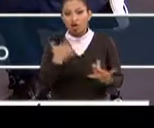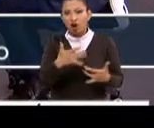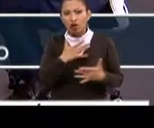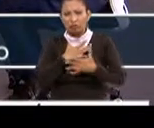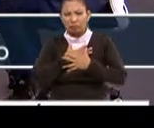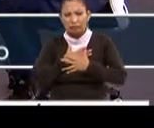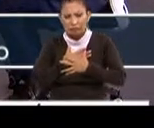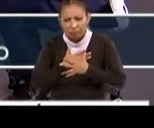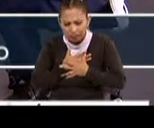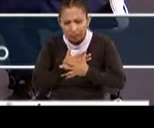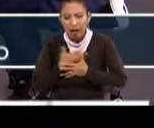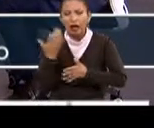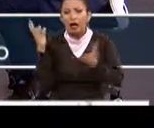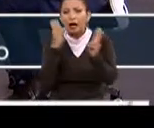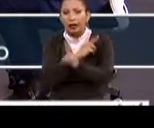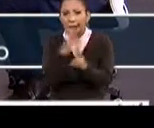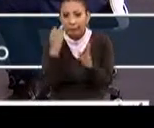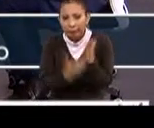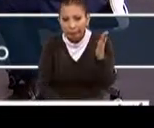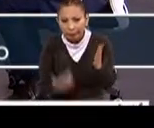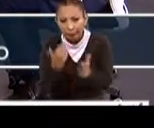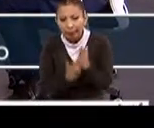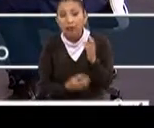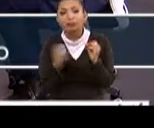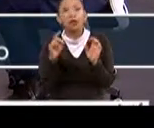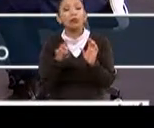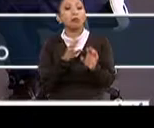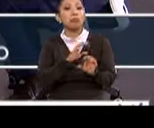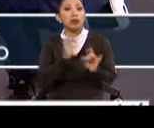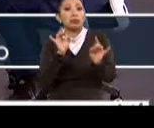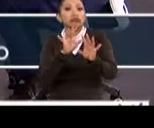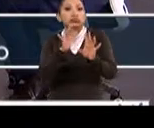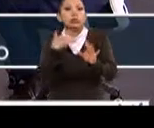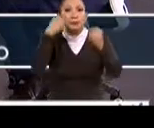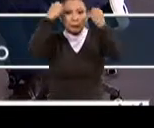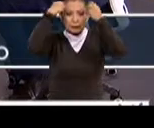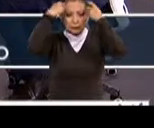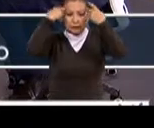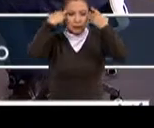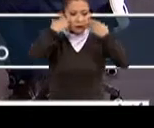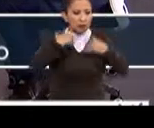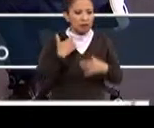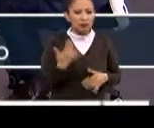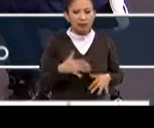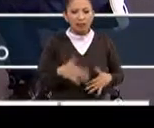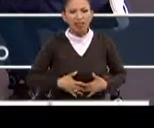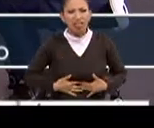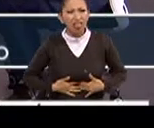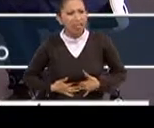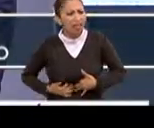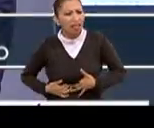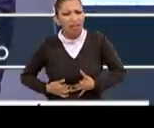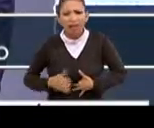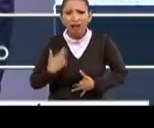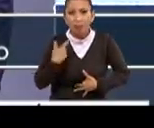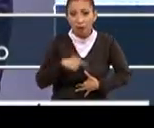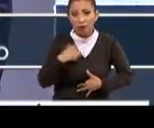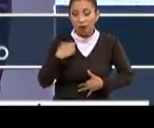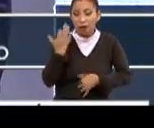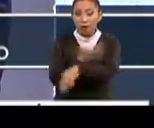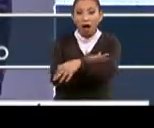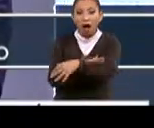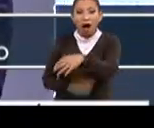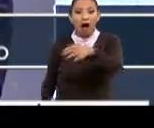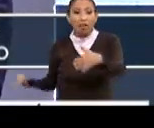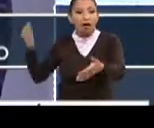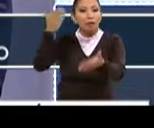en el pecho, falta de aire. Muchas veces solo se puede presentar como sudoración profusa o dolor en la boca del estómago. Muchas veces los pacientes llegan tardíamente